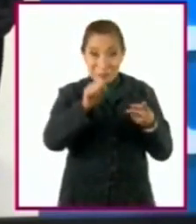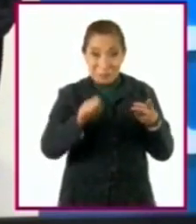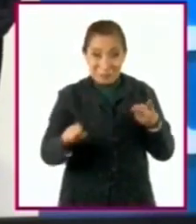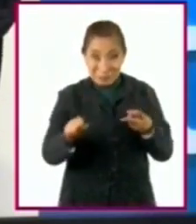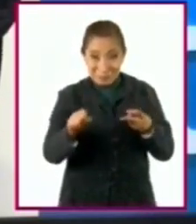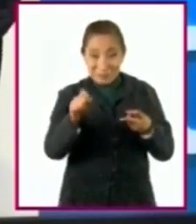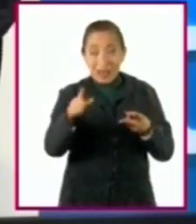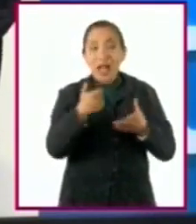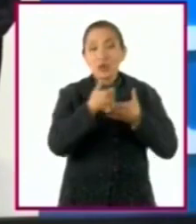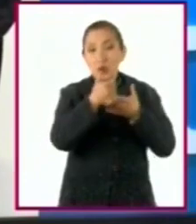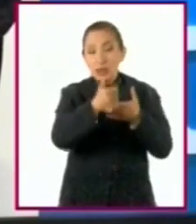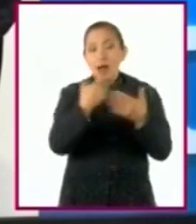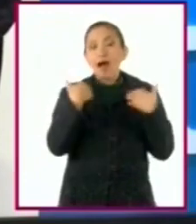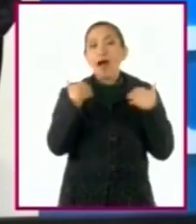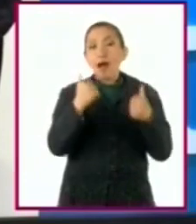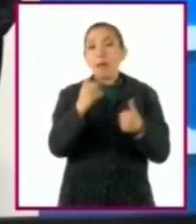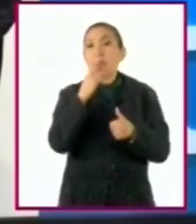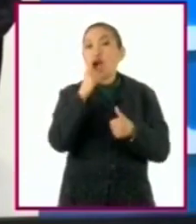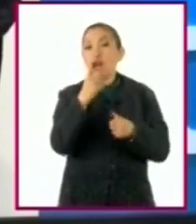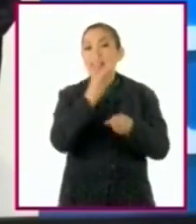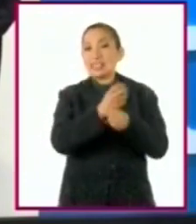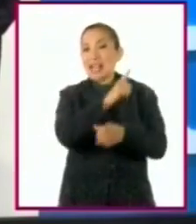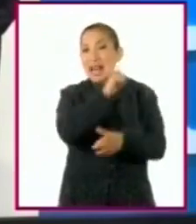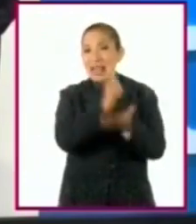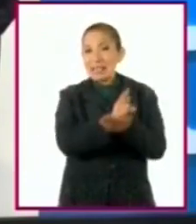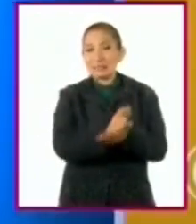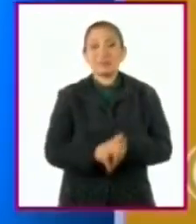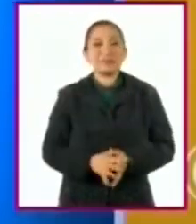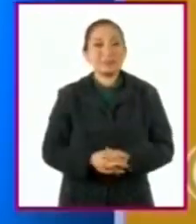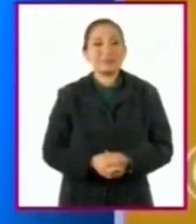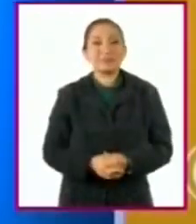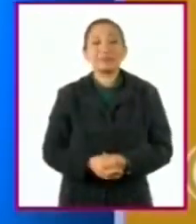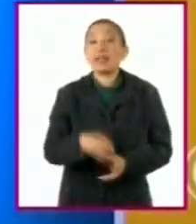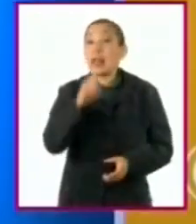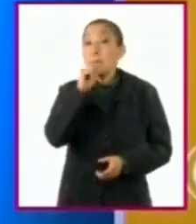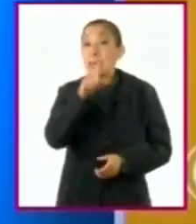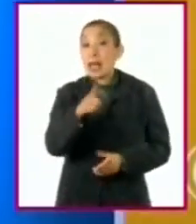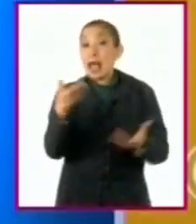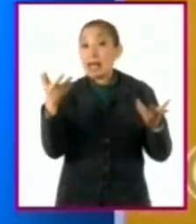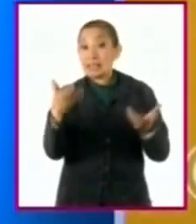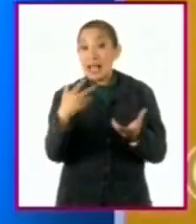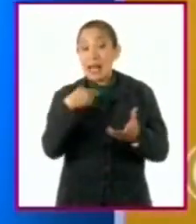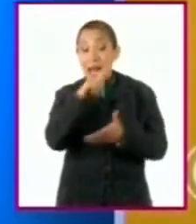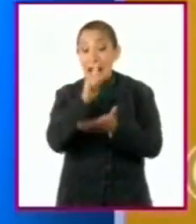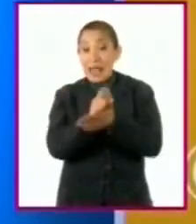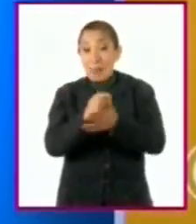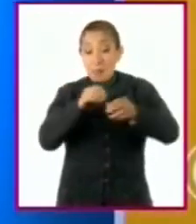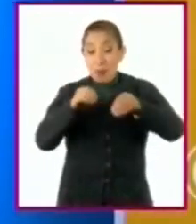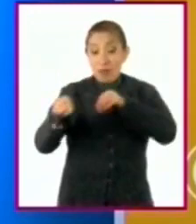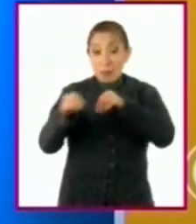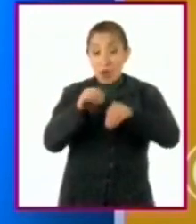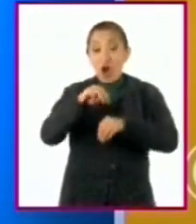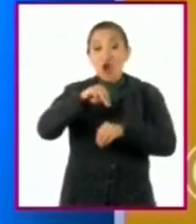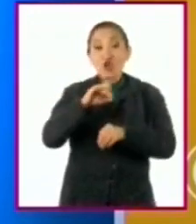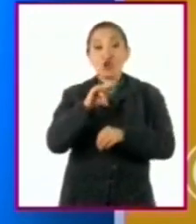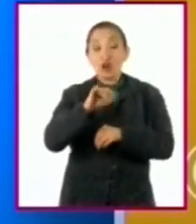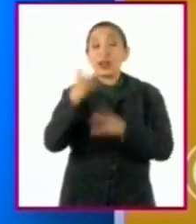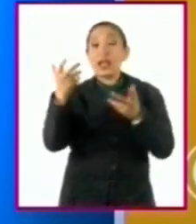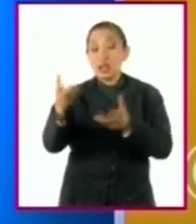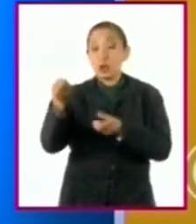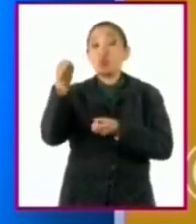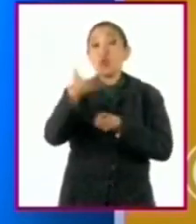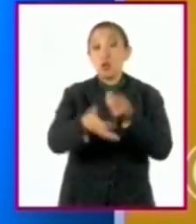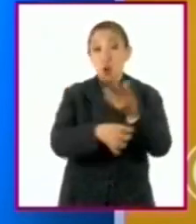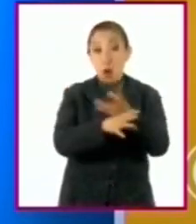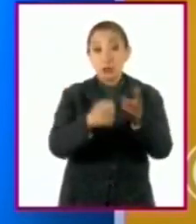preguntas te ayudarán a entender mejor la tercera ley de Newton. Además de formular las leyes de movimiento, Newton hizo